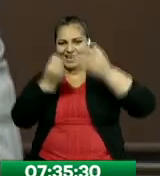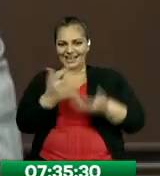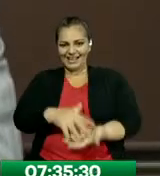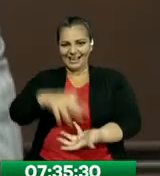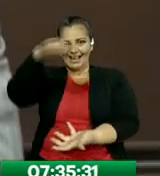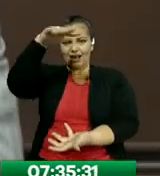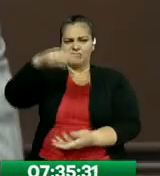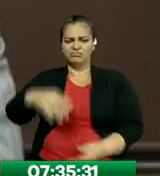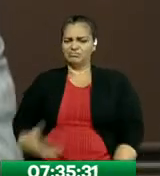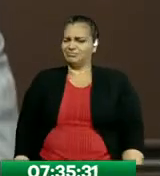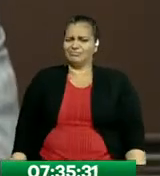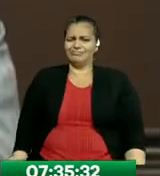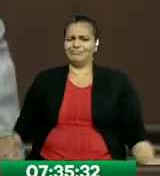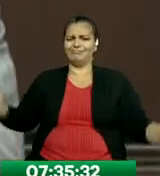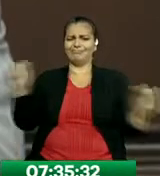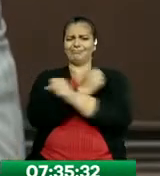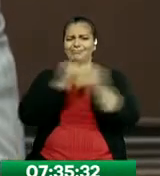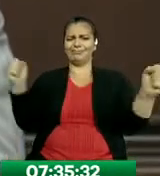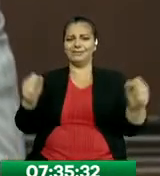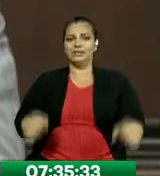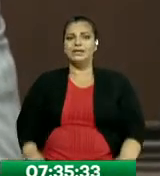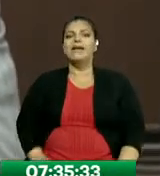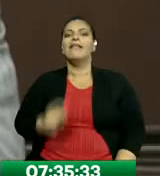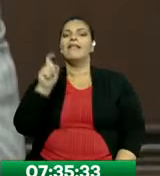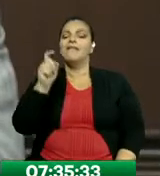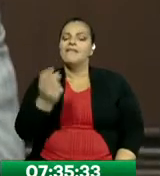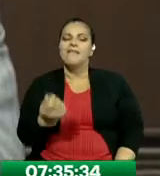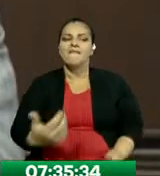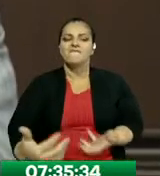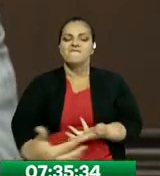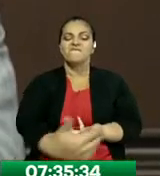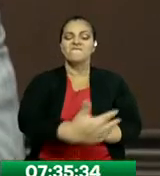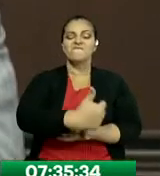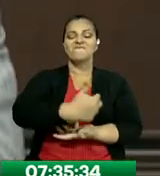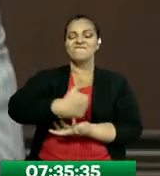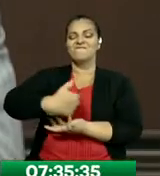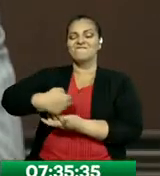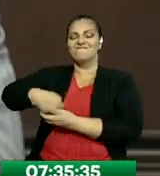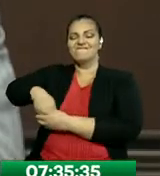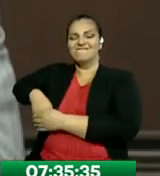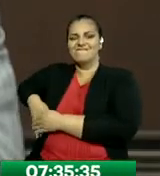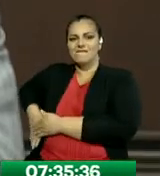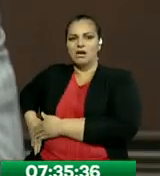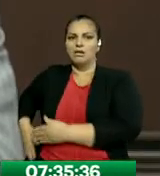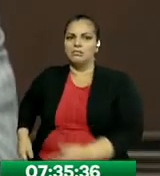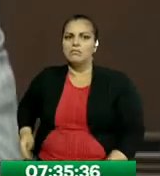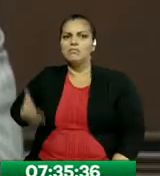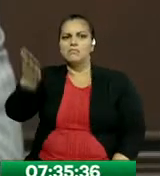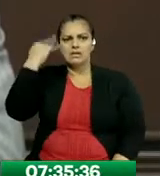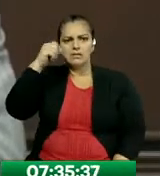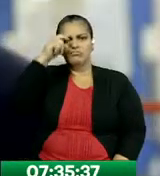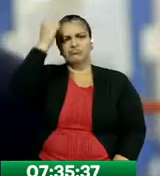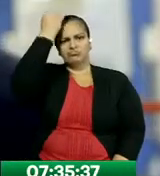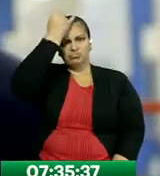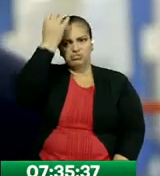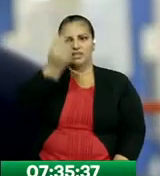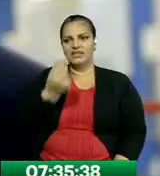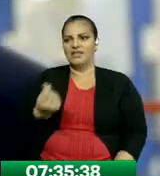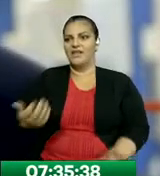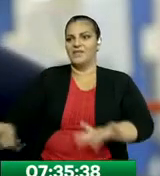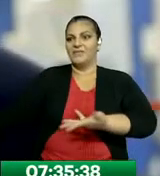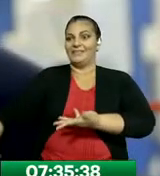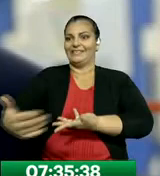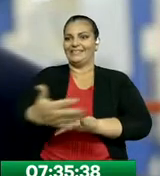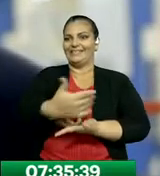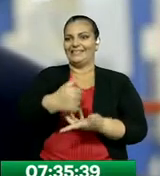Jorge Glass, porque si no, no hubiera podido tener las arcas abiertas en el gobierno de Correa. En todo